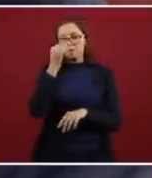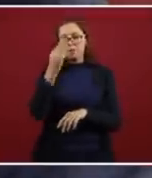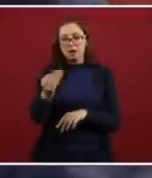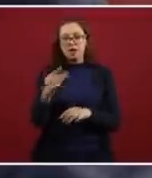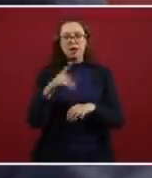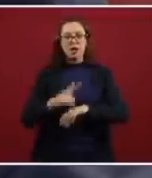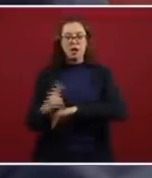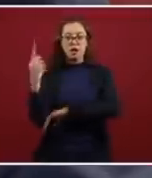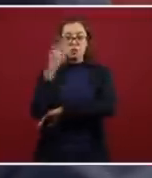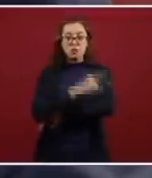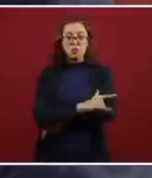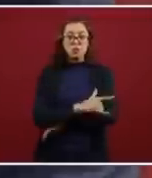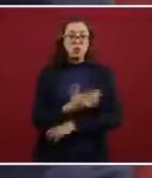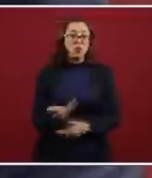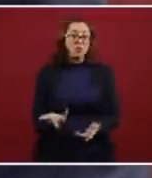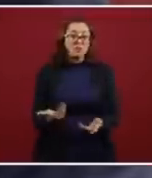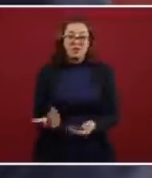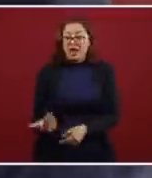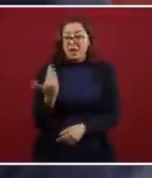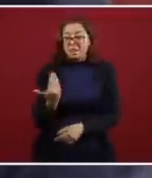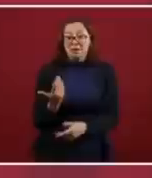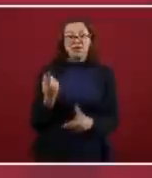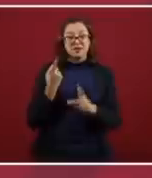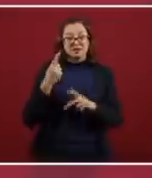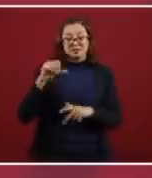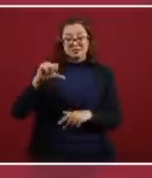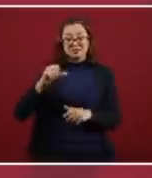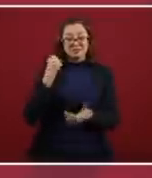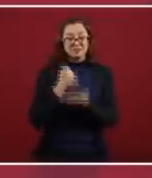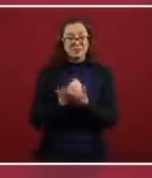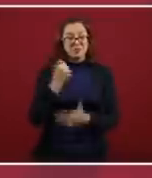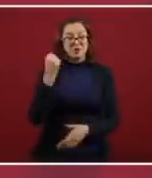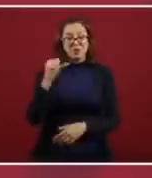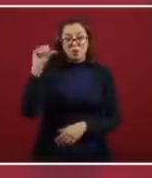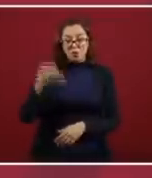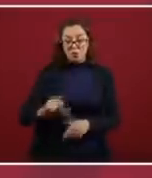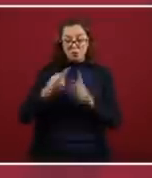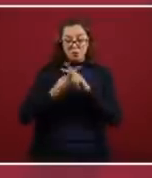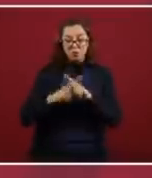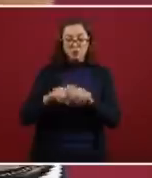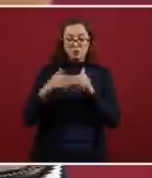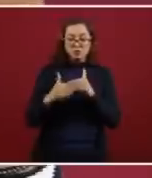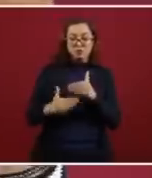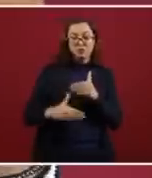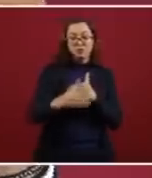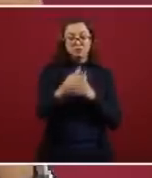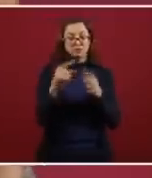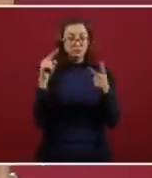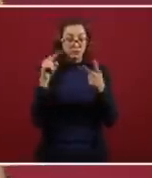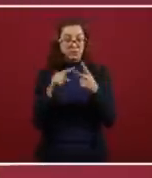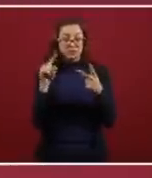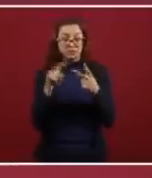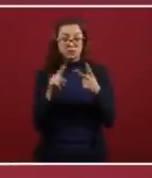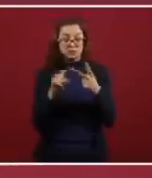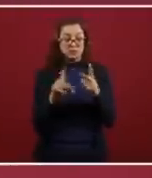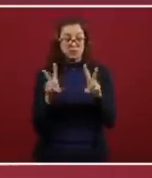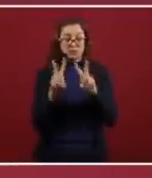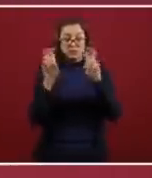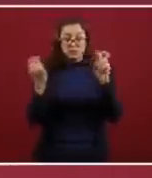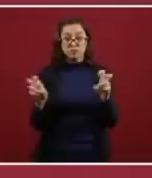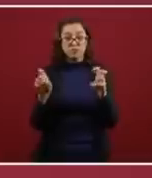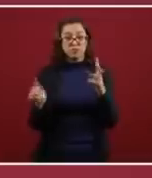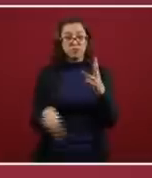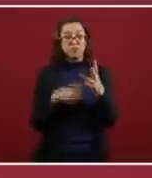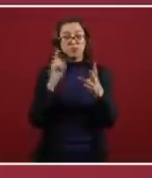hoy que comienza, proyectos, esto es lo segundo, el segundo motor. El